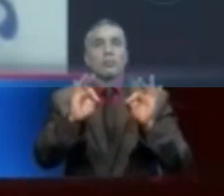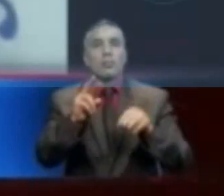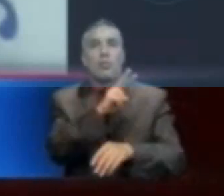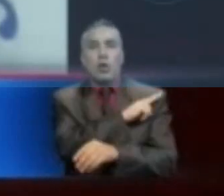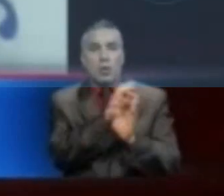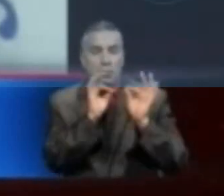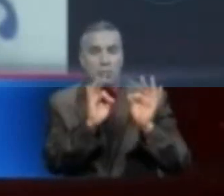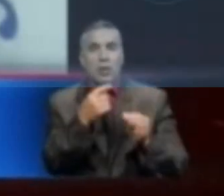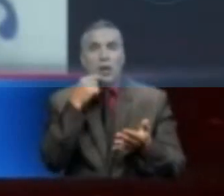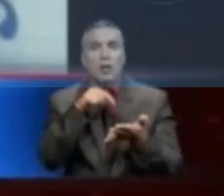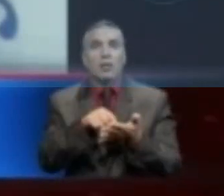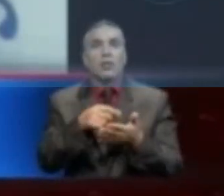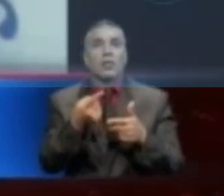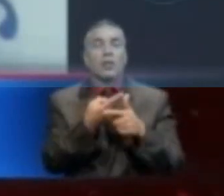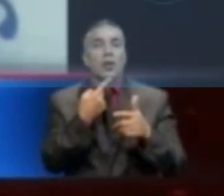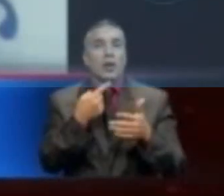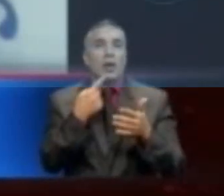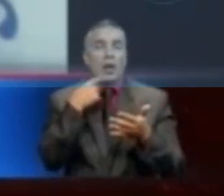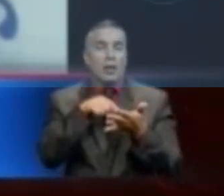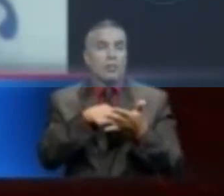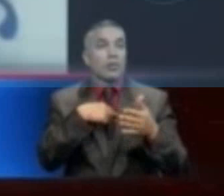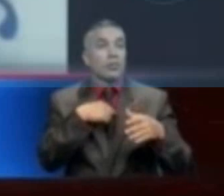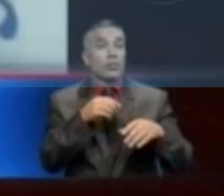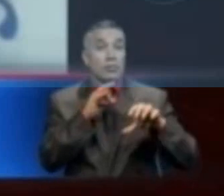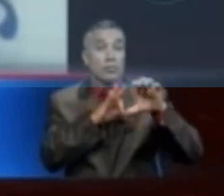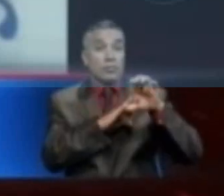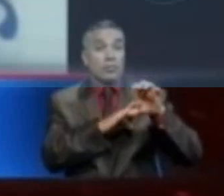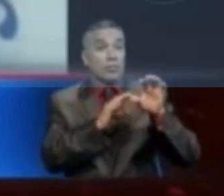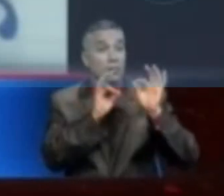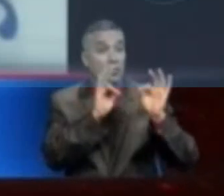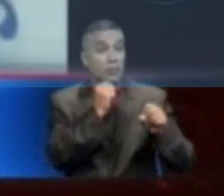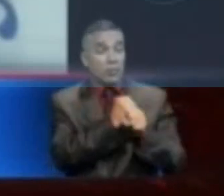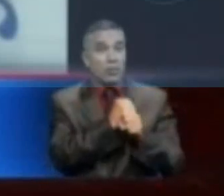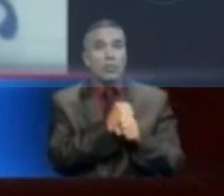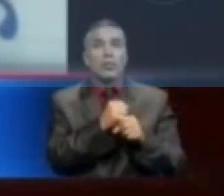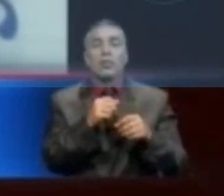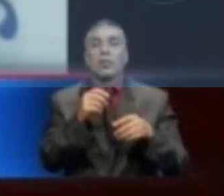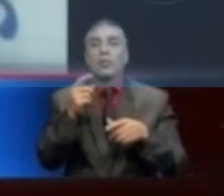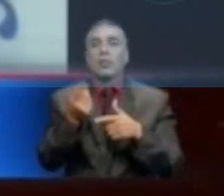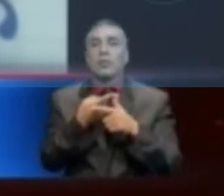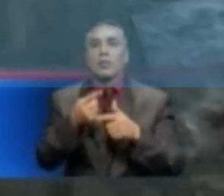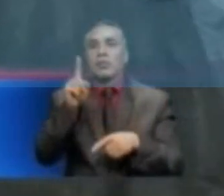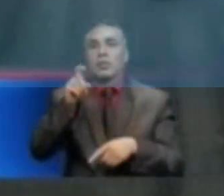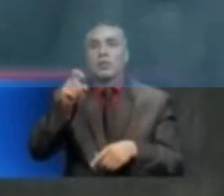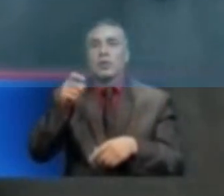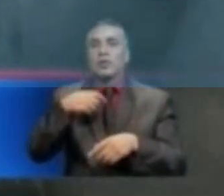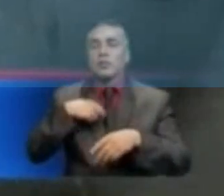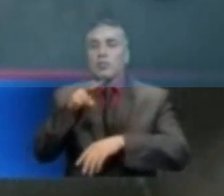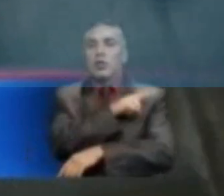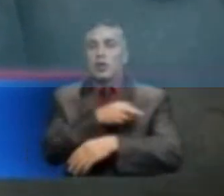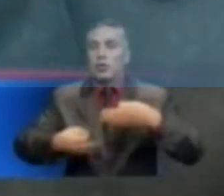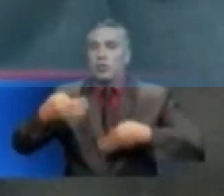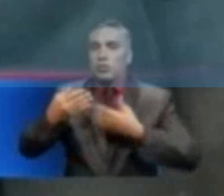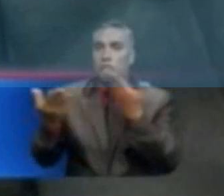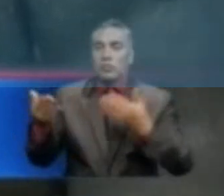vocal? Porque si finalmente el Consejo de la Judicatura se encuentra debidamente conformado, no hay necesidad de designar un vocal de la Judicatura. Frente al juicio